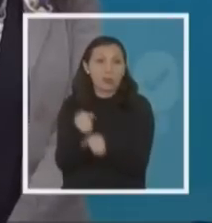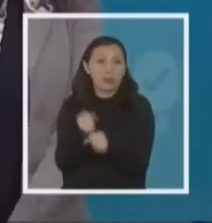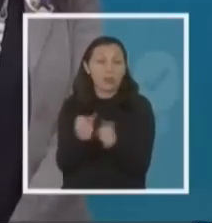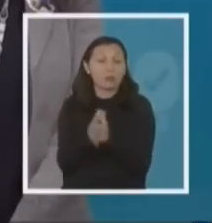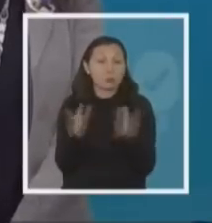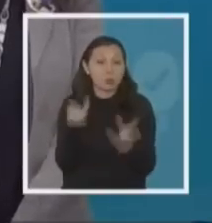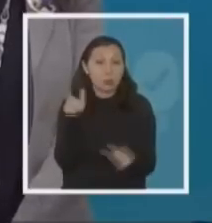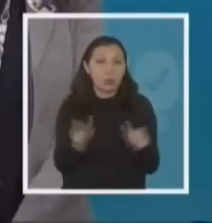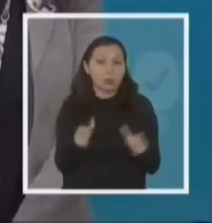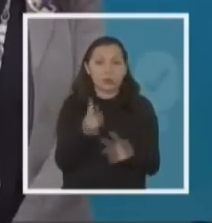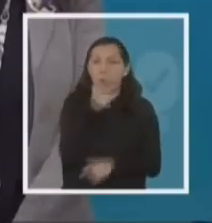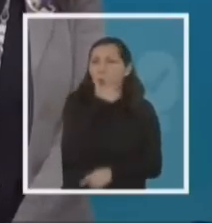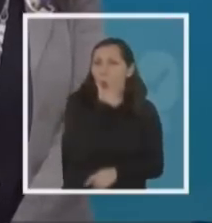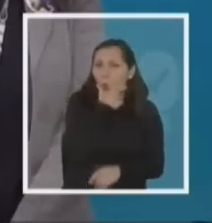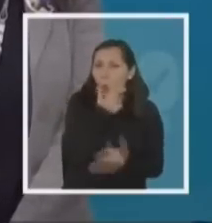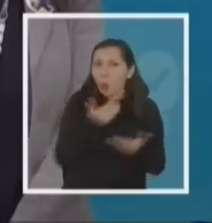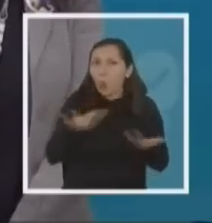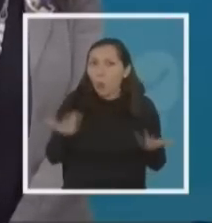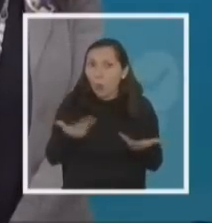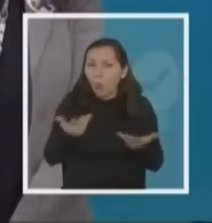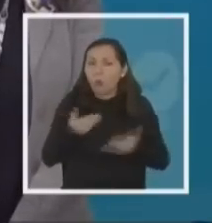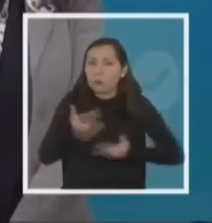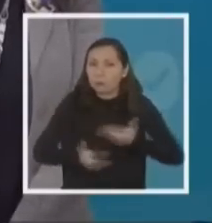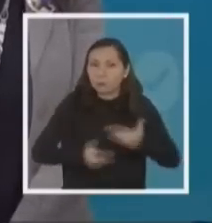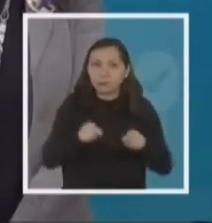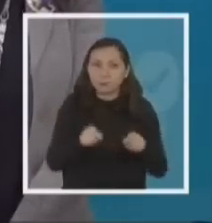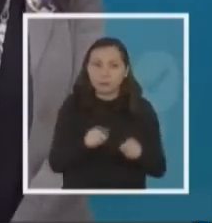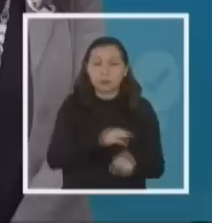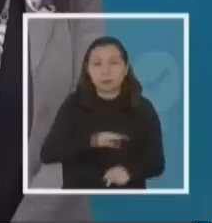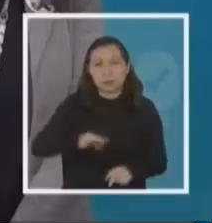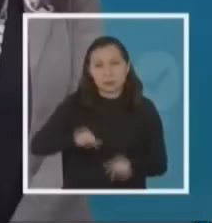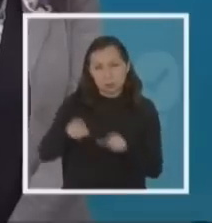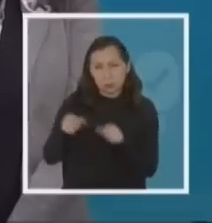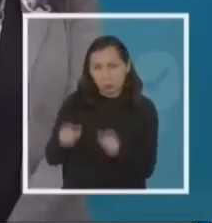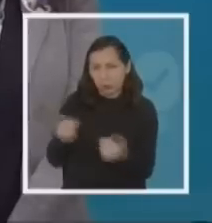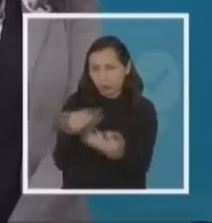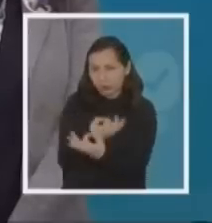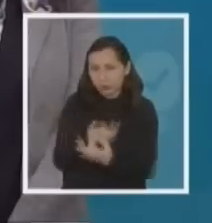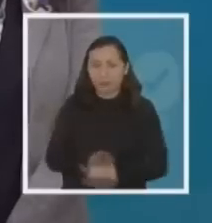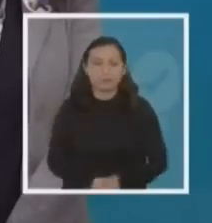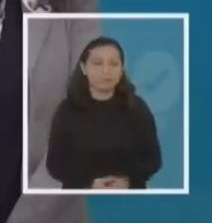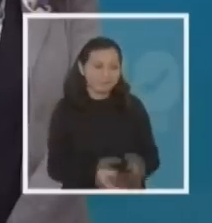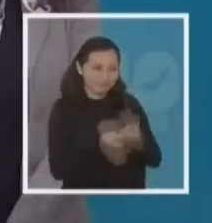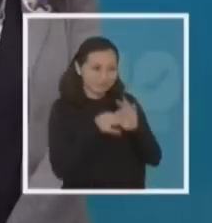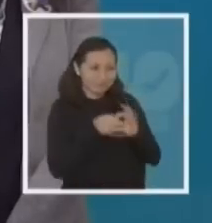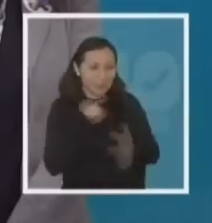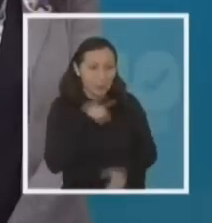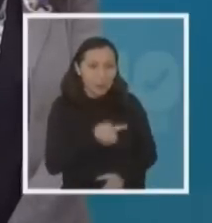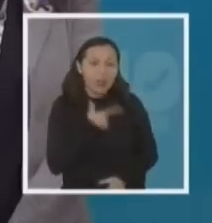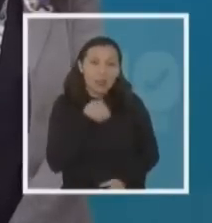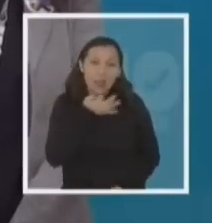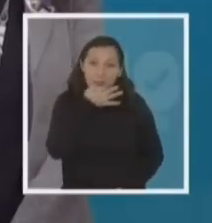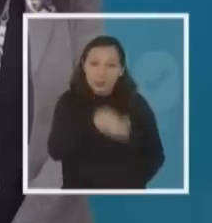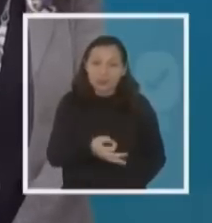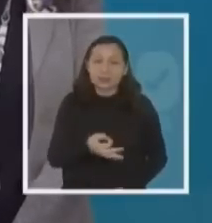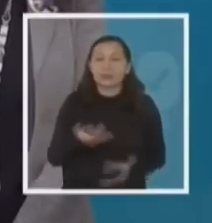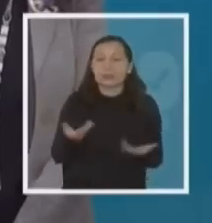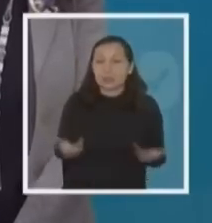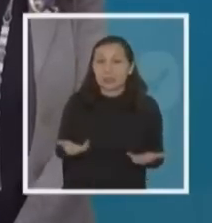trabaja mucha gente y que hay muchas dudas respecto de cómo se va a desarrollar esto, ministro, si lo puede explicar. Bueno, muchas gracias por la pregunta. Quisiera señalar